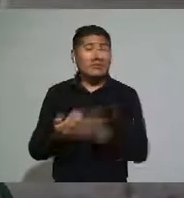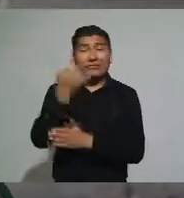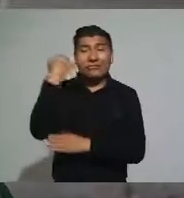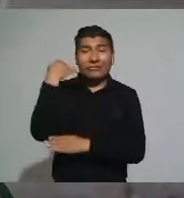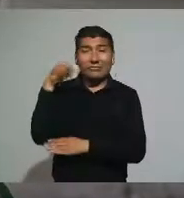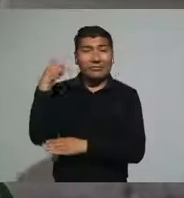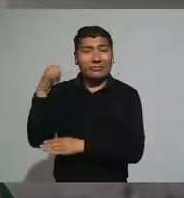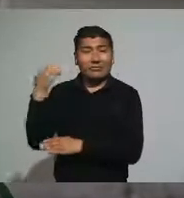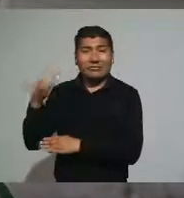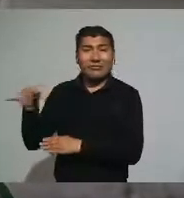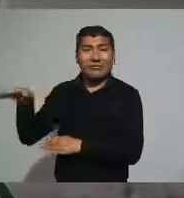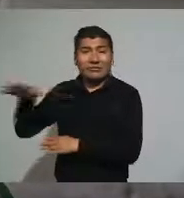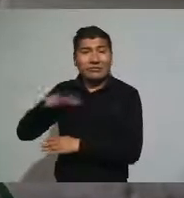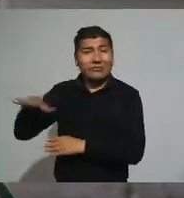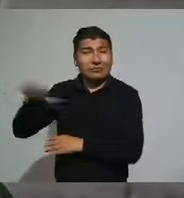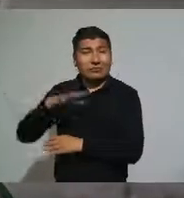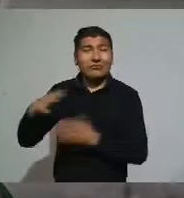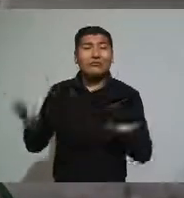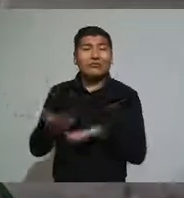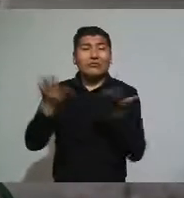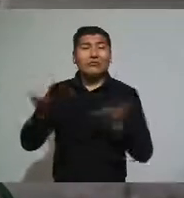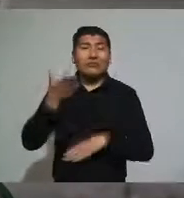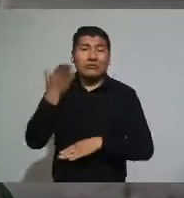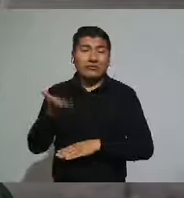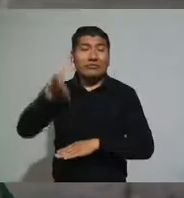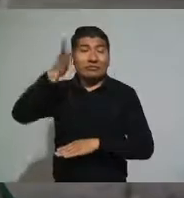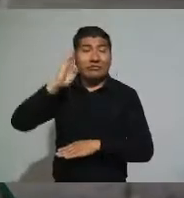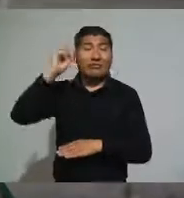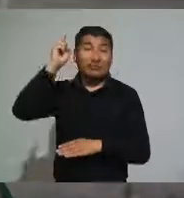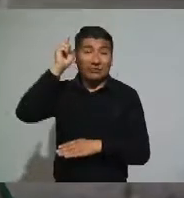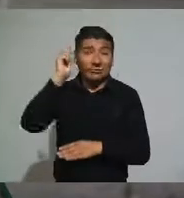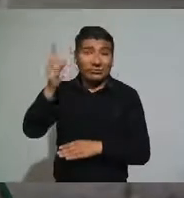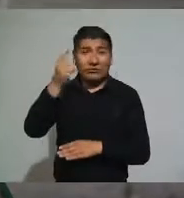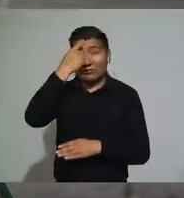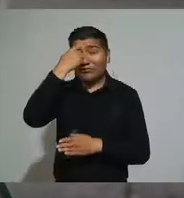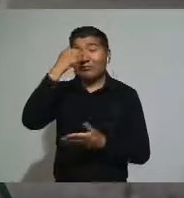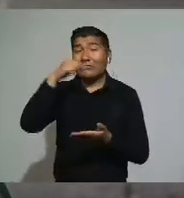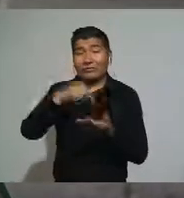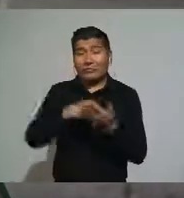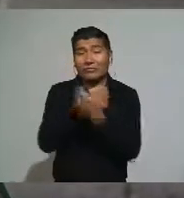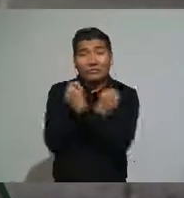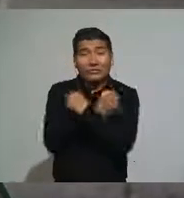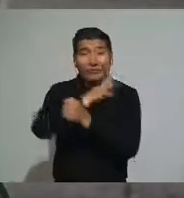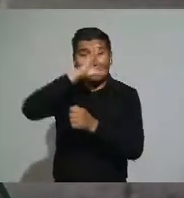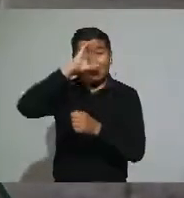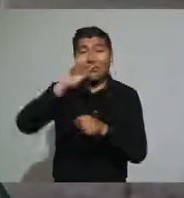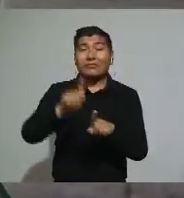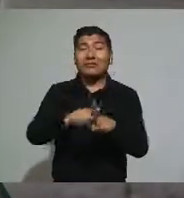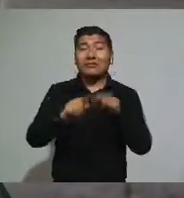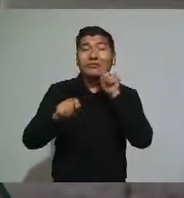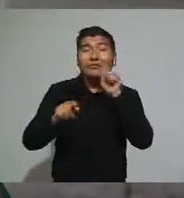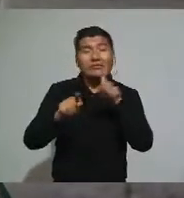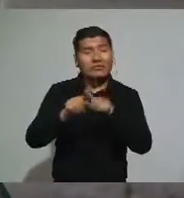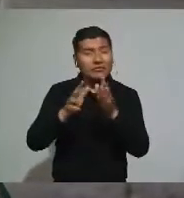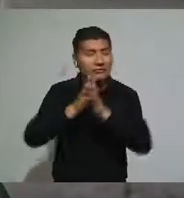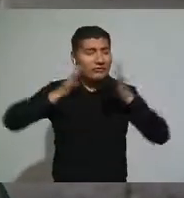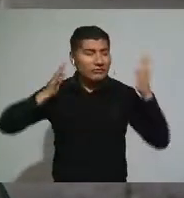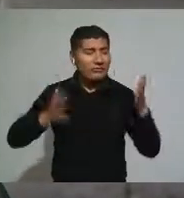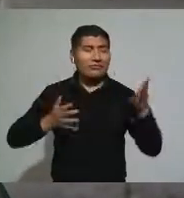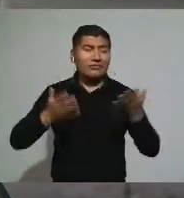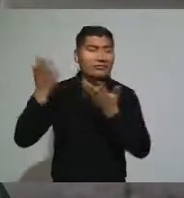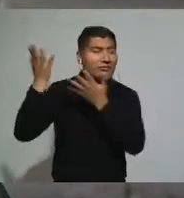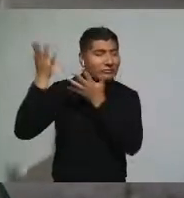Jerusalén, donde reina Dios. Por eso, queridos hermanos, llenos de